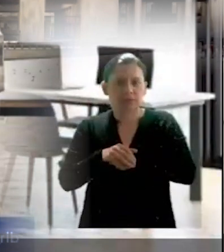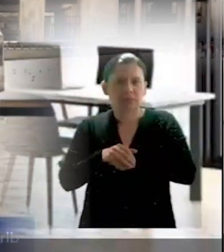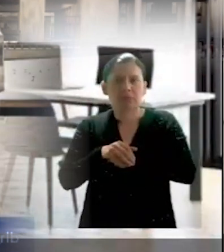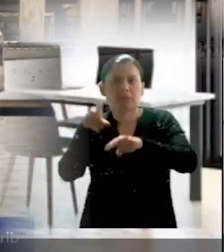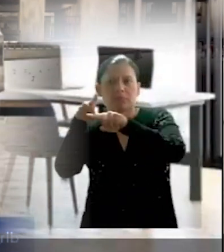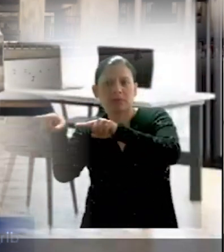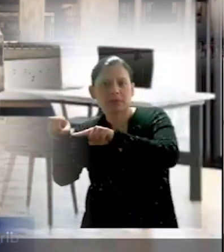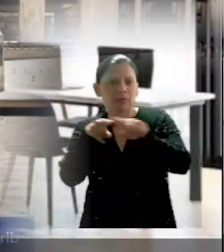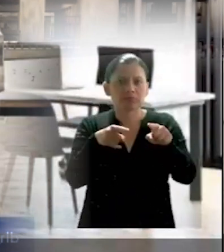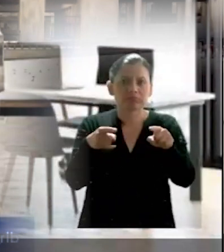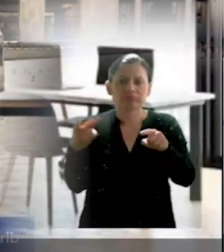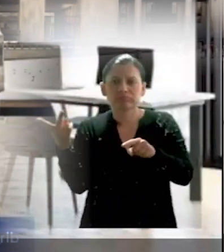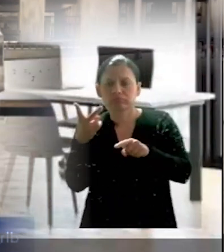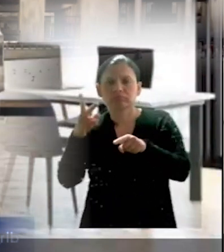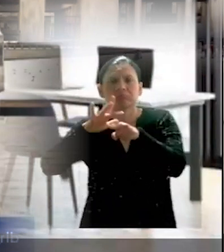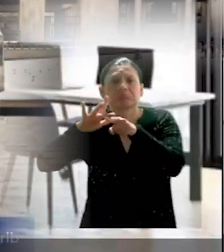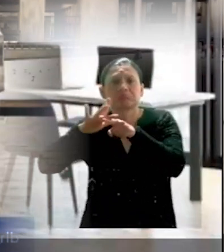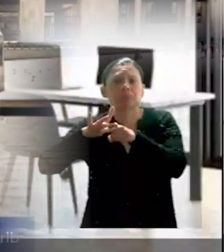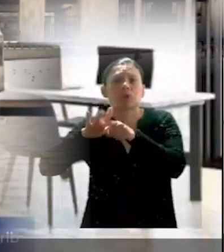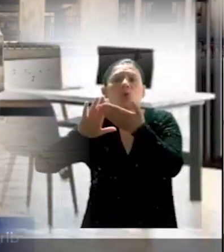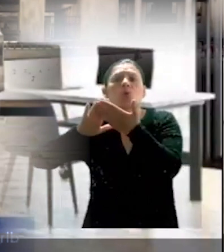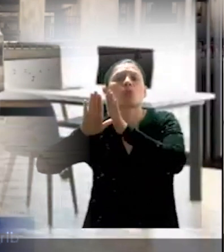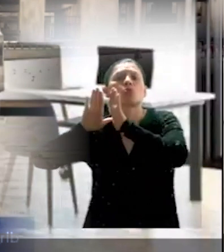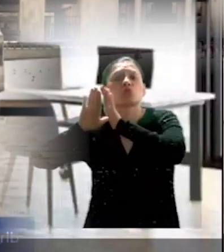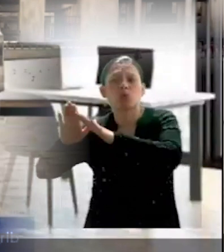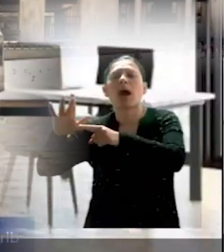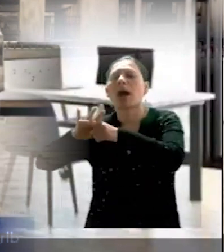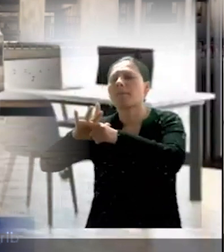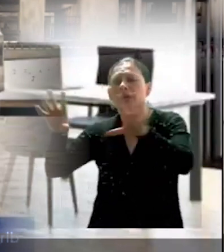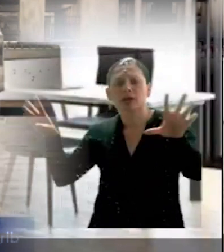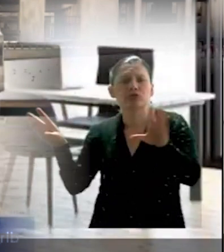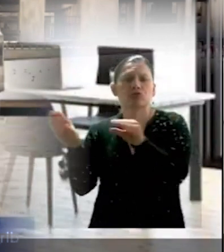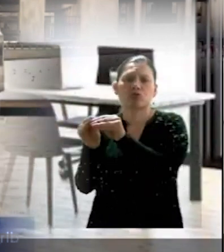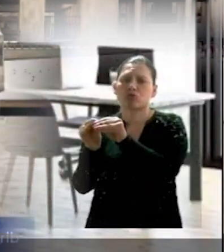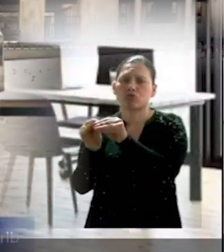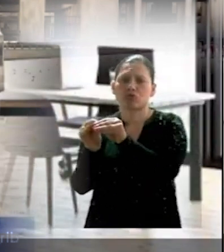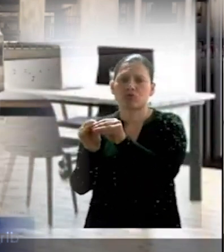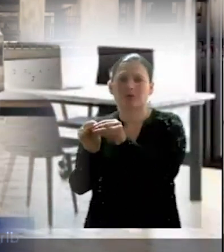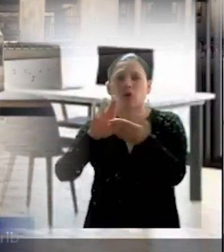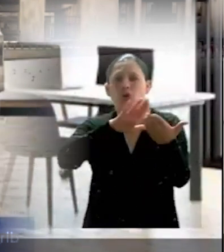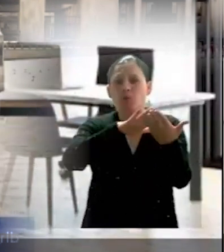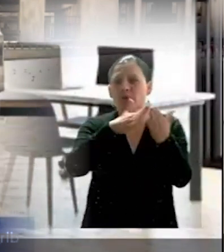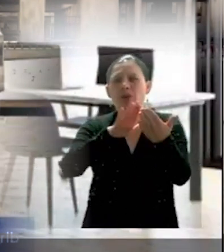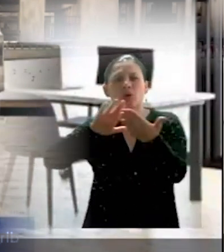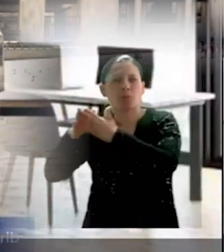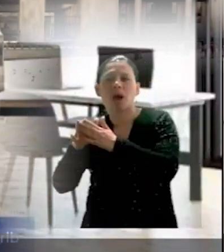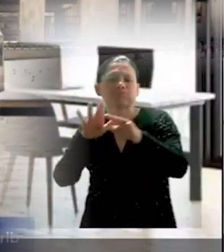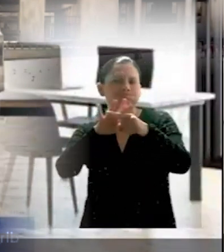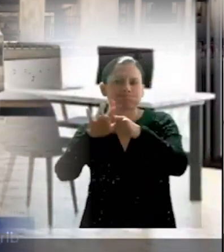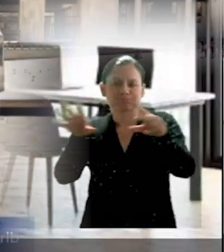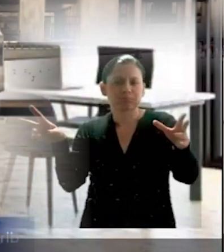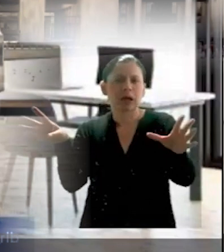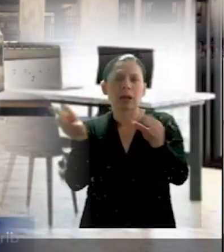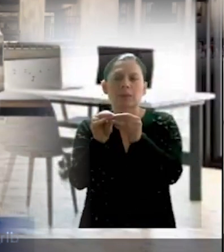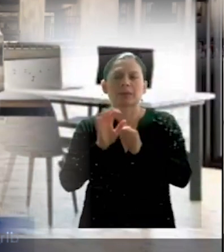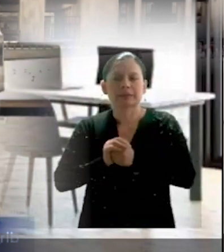extendió a una comunidad específica aplicando el criterio del efecto intercomunis. Ese elemento evidentemente garantiza no